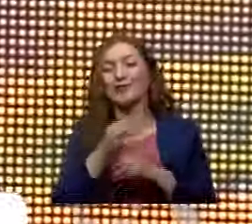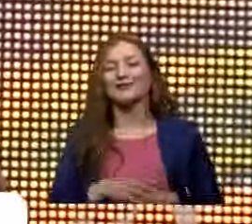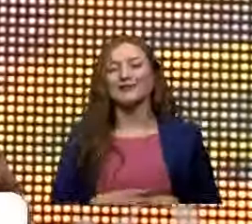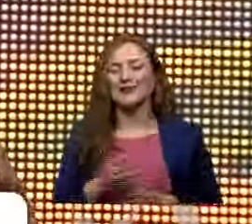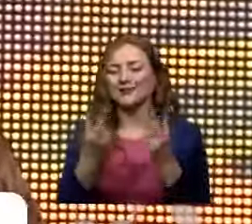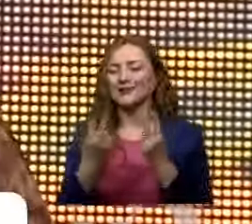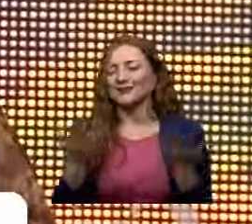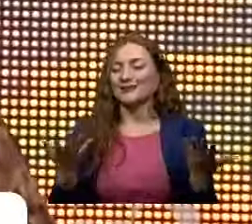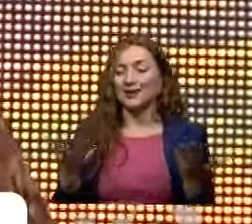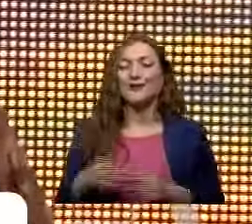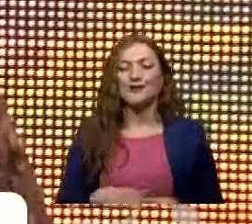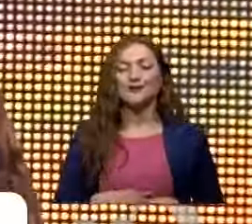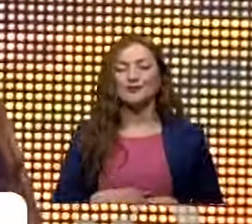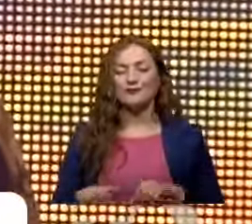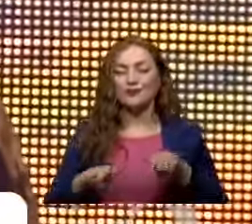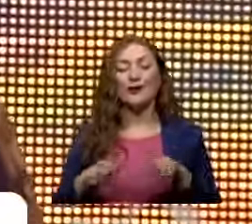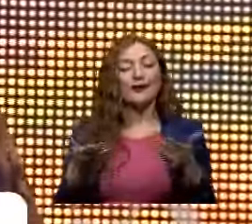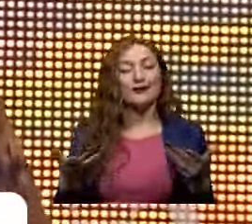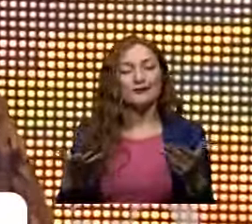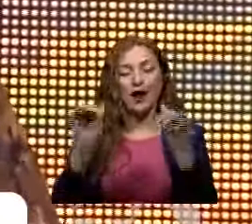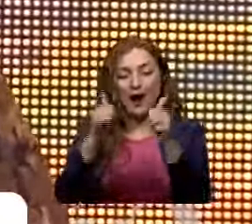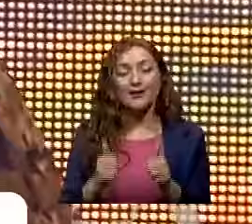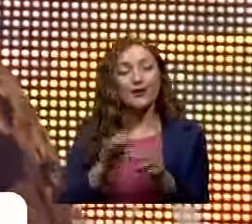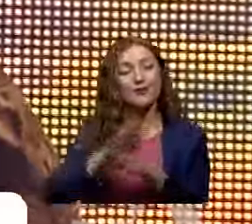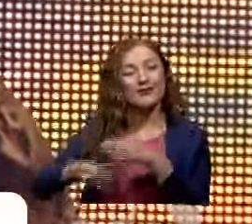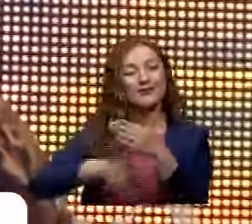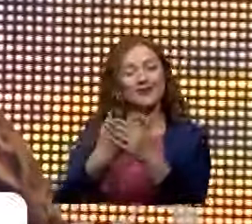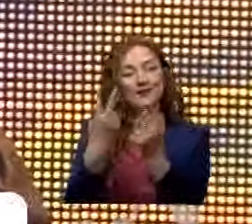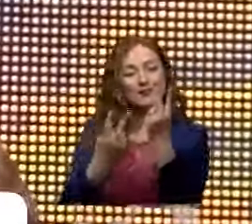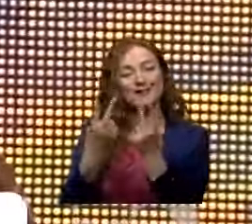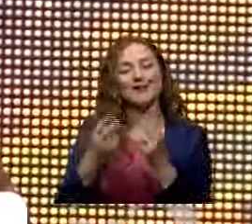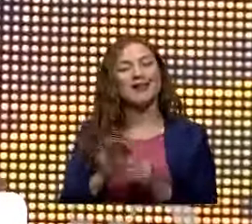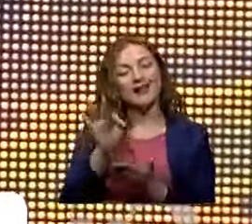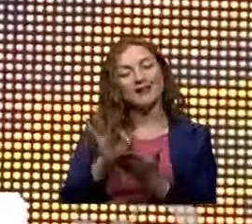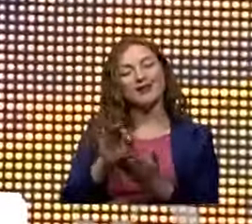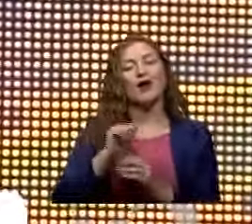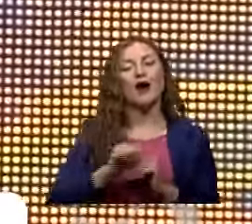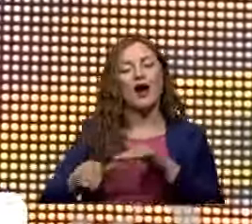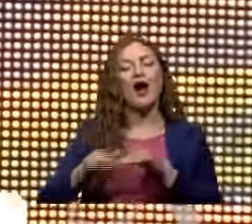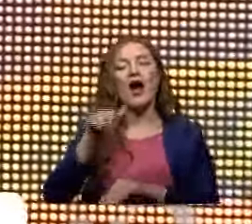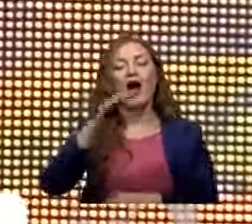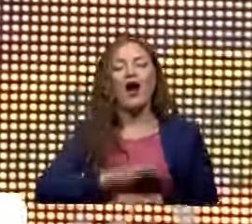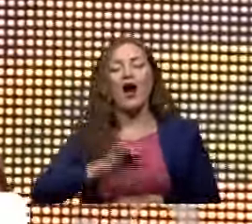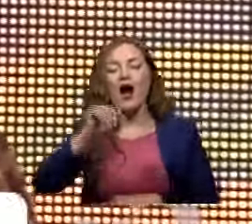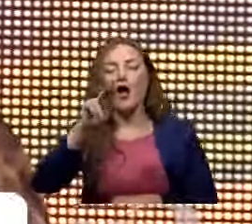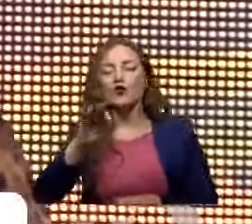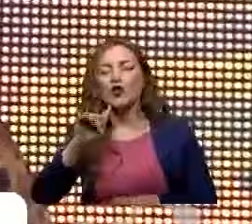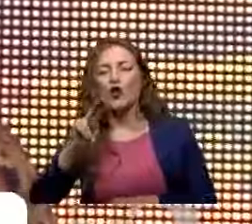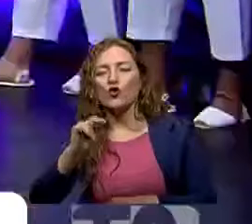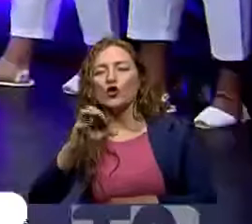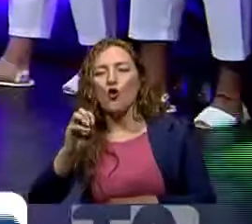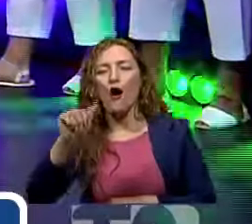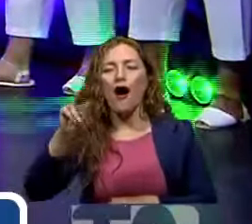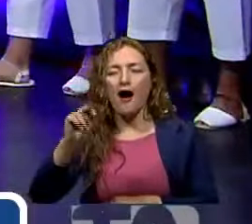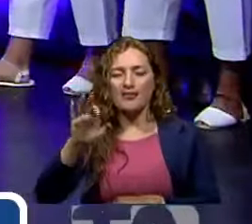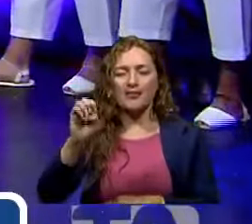que nos visiten. Vamos a tener stand y como también artistas. Invitados todos a que nos visiten el Cantón Antonio Ante, en la provincia de Imbabura, nuestra ciudad Atuntaqui.